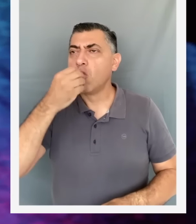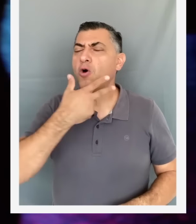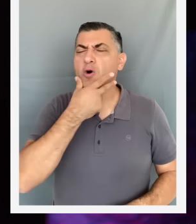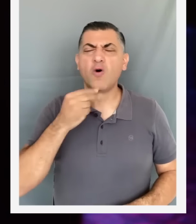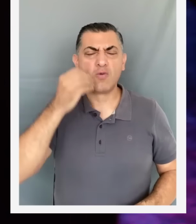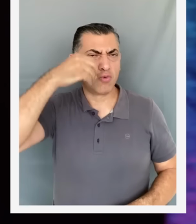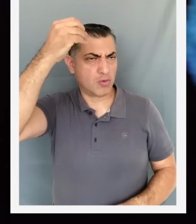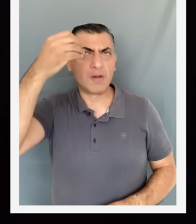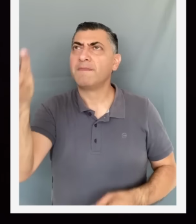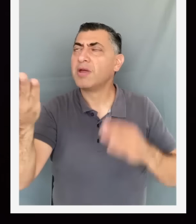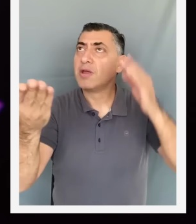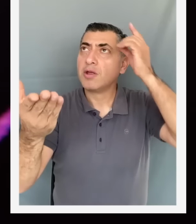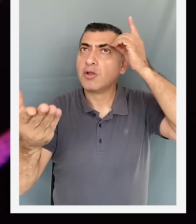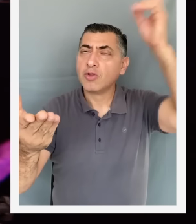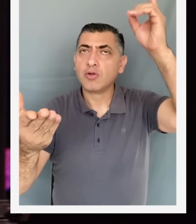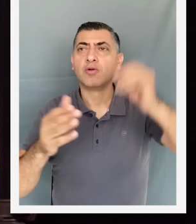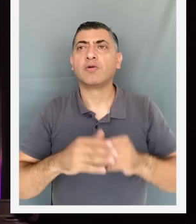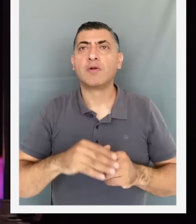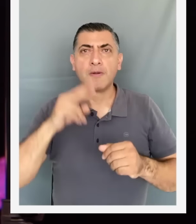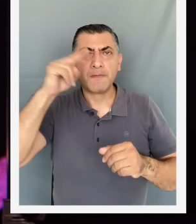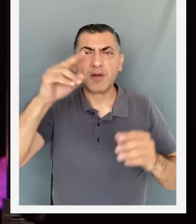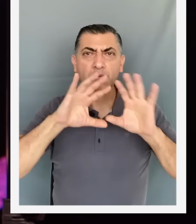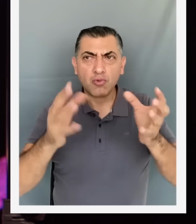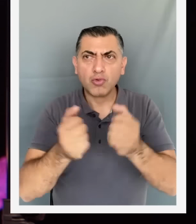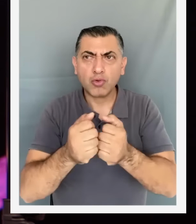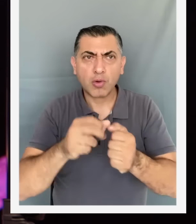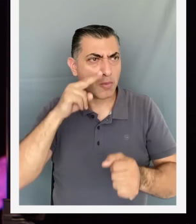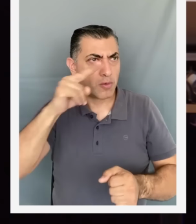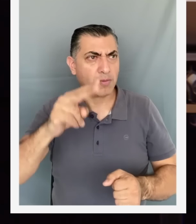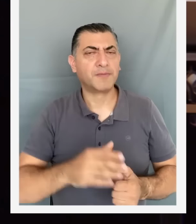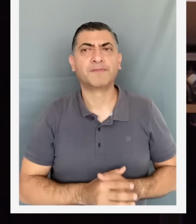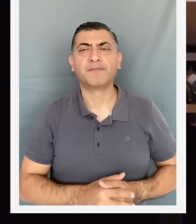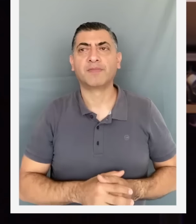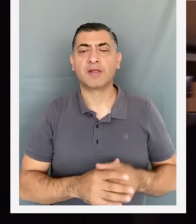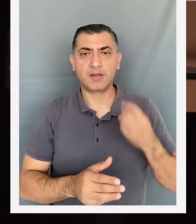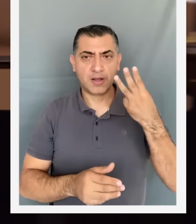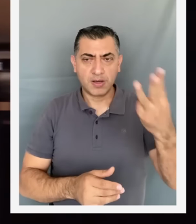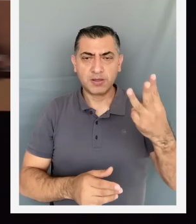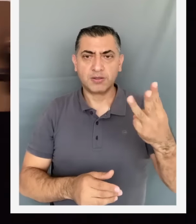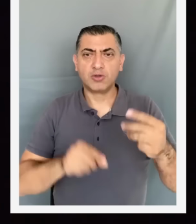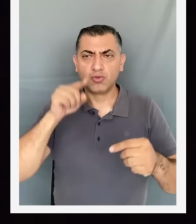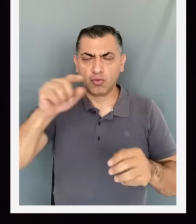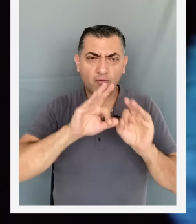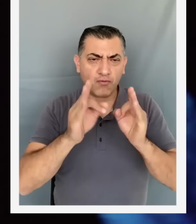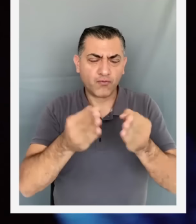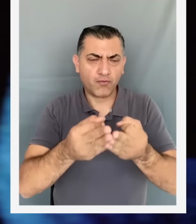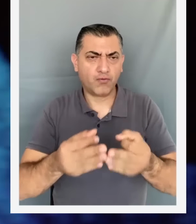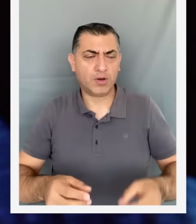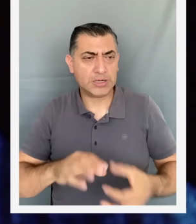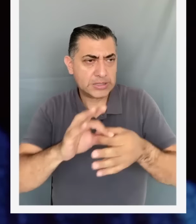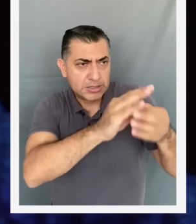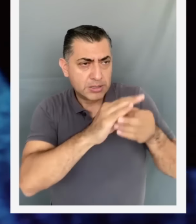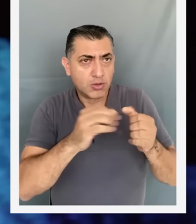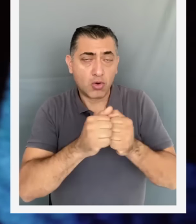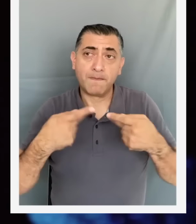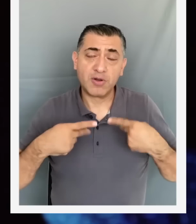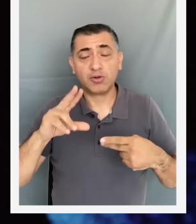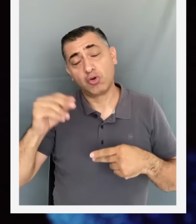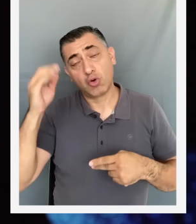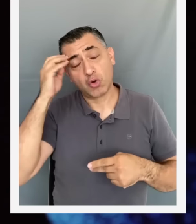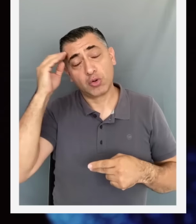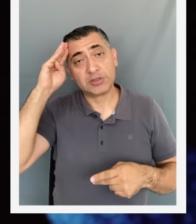que le pidas a Dios ver el mundo como él lo ve y aprovechar las oportunidades y tercero que tu manera de relacionarte con los que no